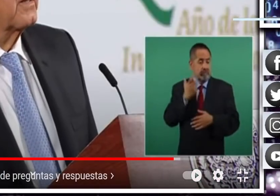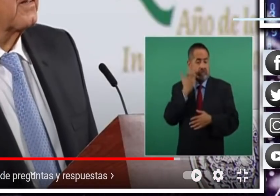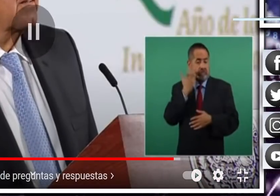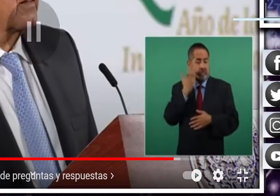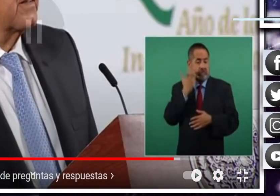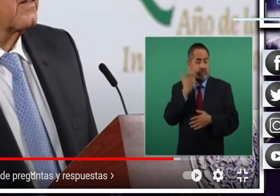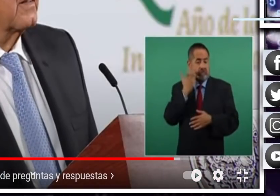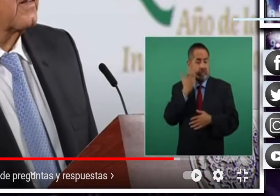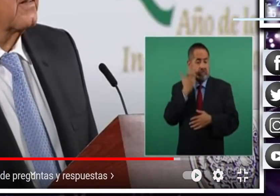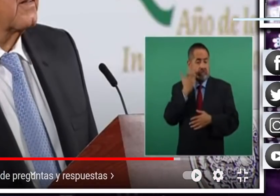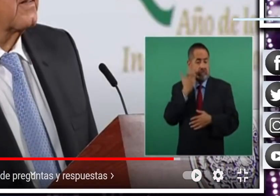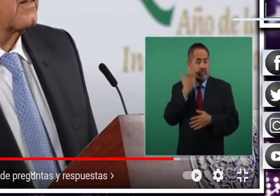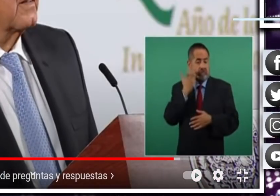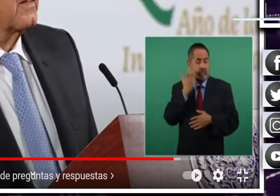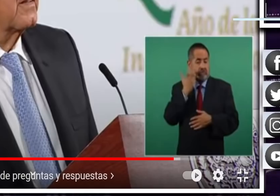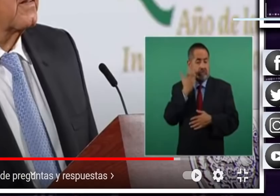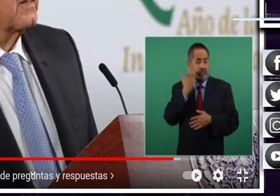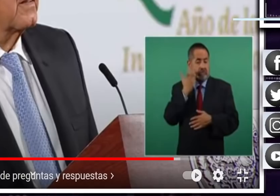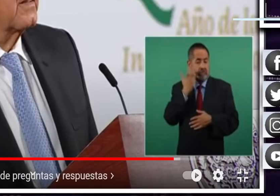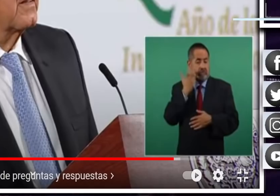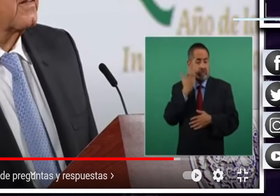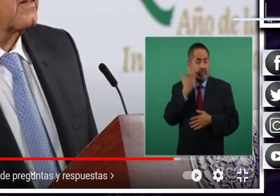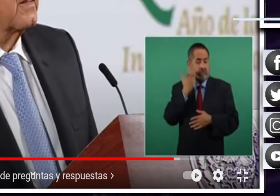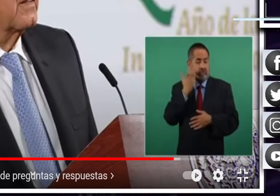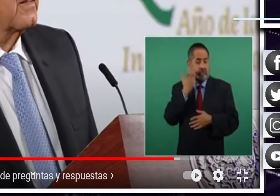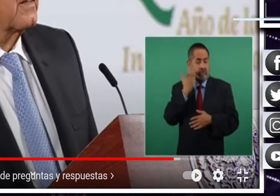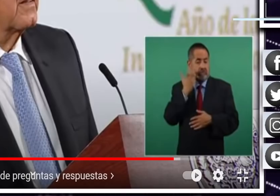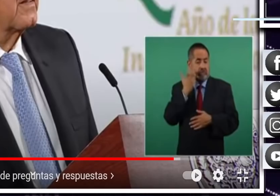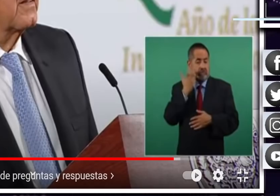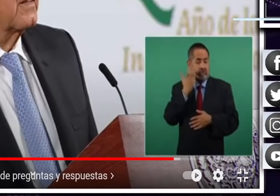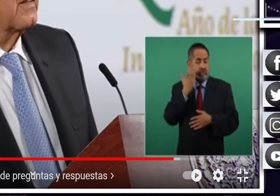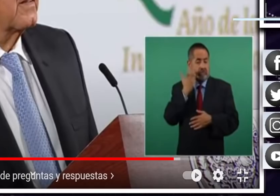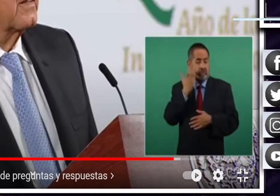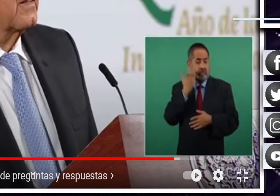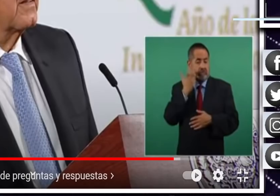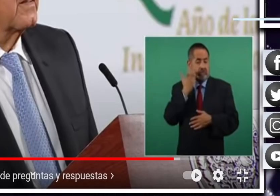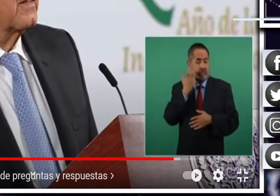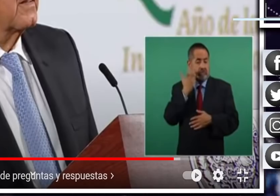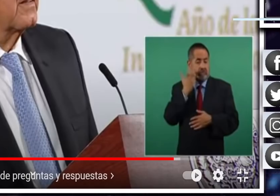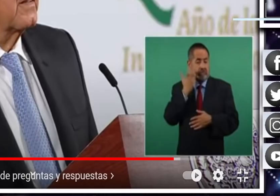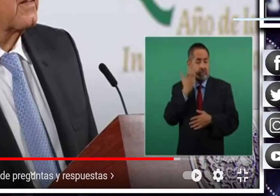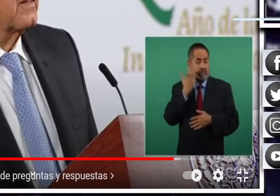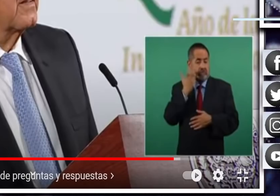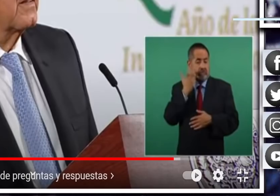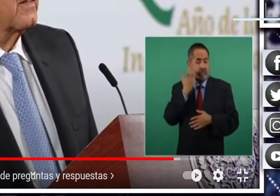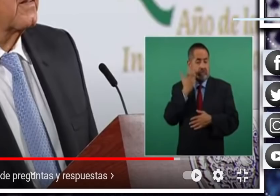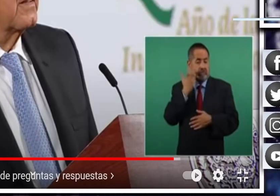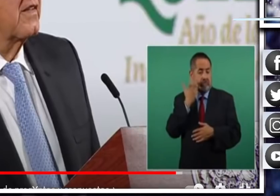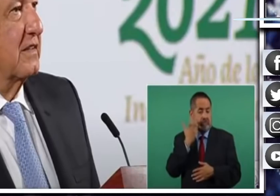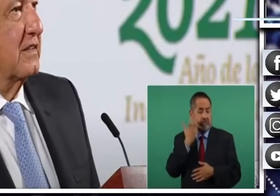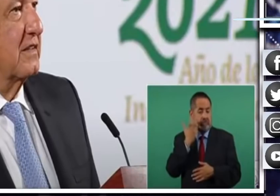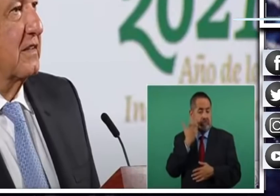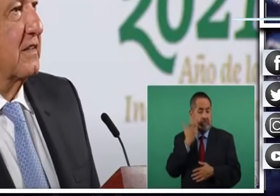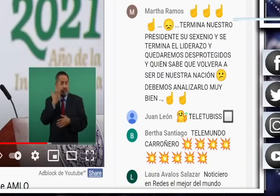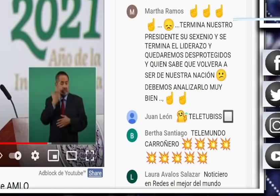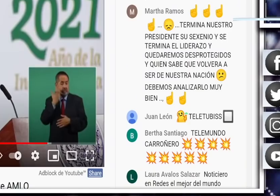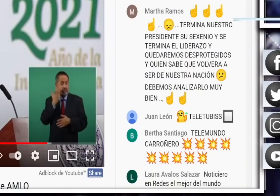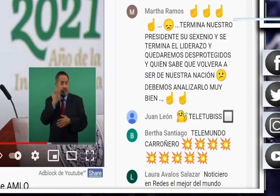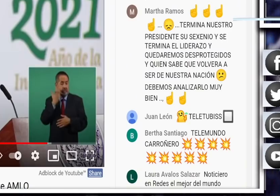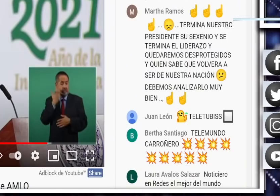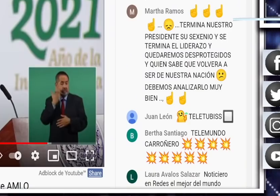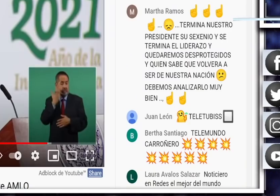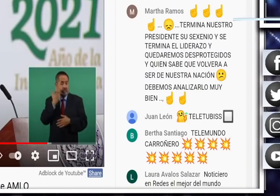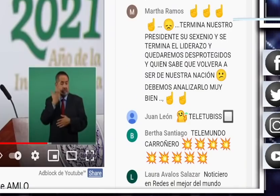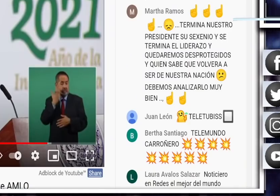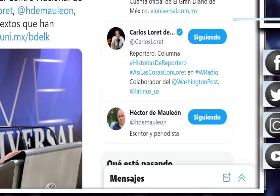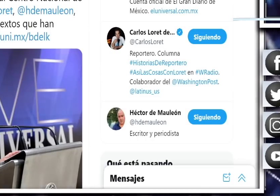calumnia. Claramente, y es que hemos visto cómo hay diarios, cómo hay periódicos que se dedican a pues decir mentiras, como lo